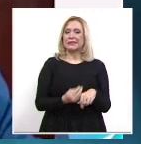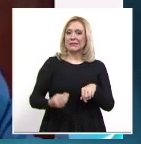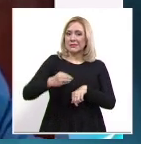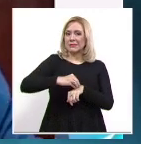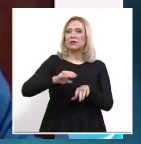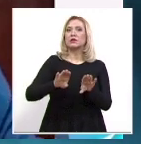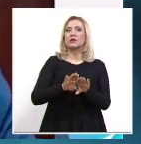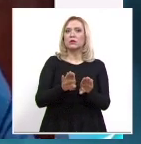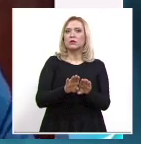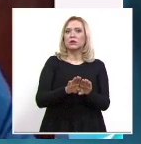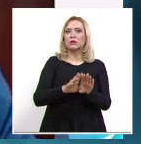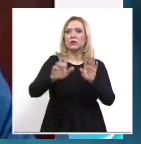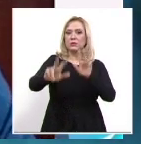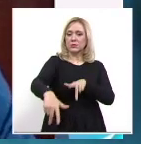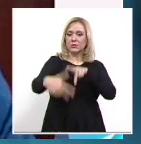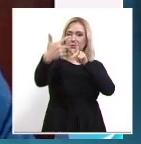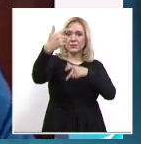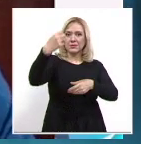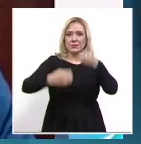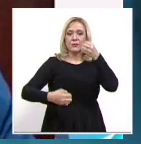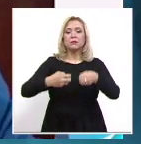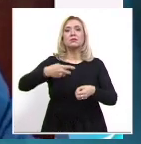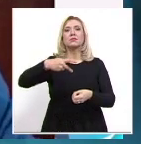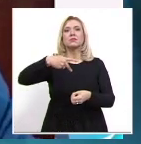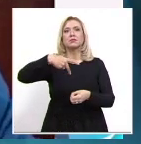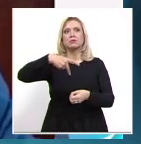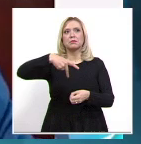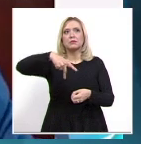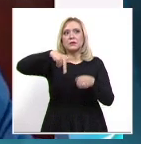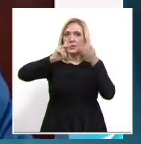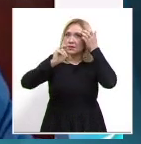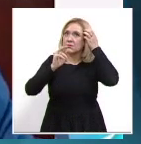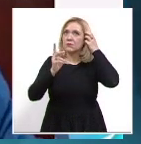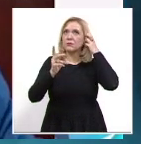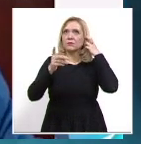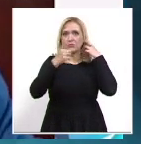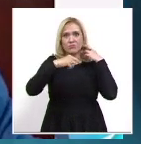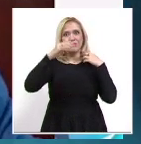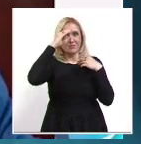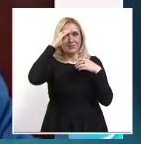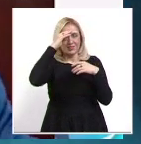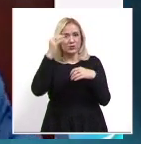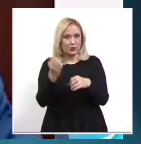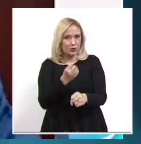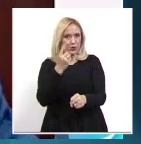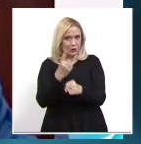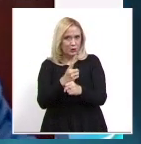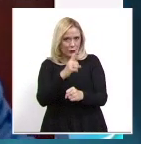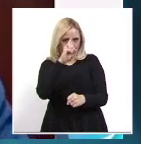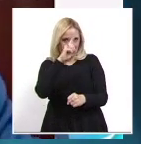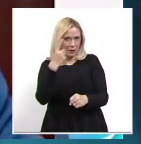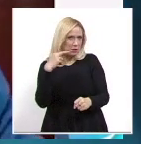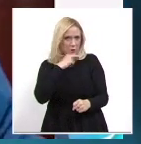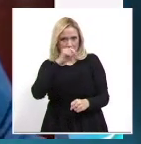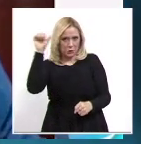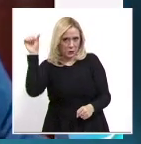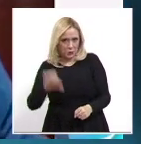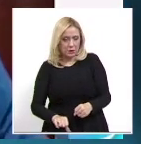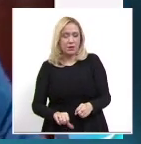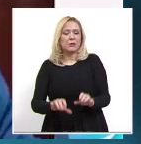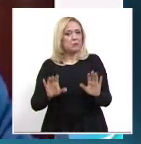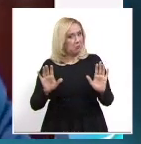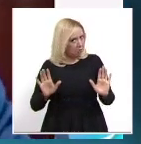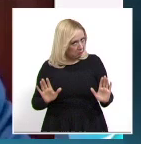digital, que representa una oportunidad para avanzar hacia un sistema judicial más eficiente y accesible